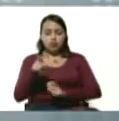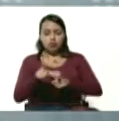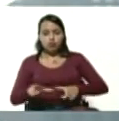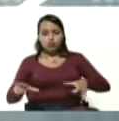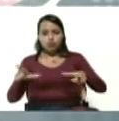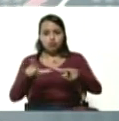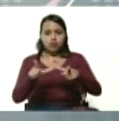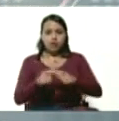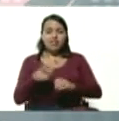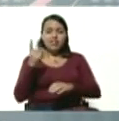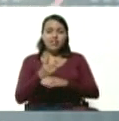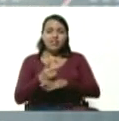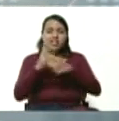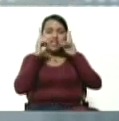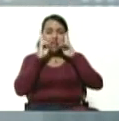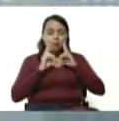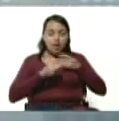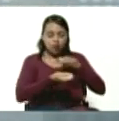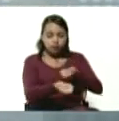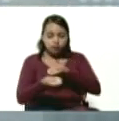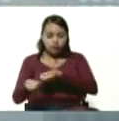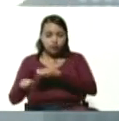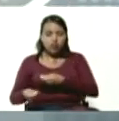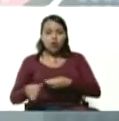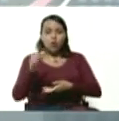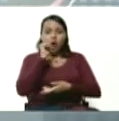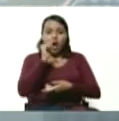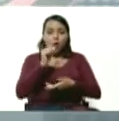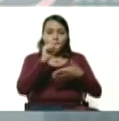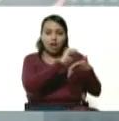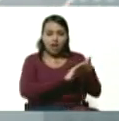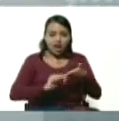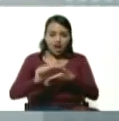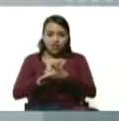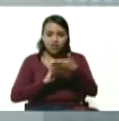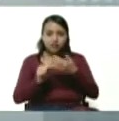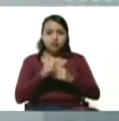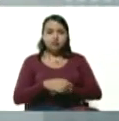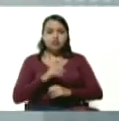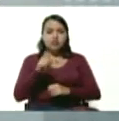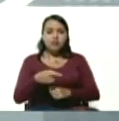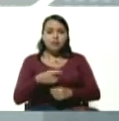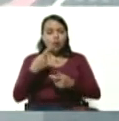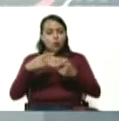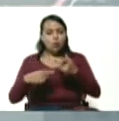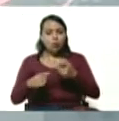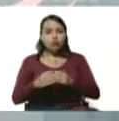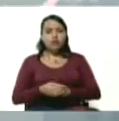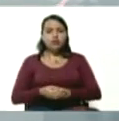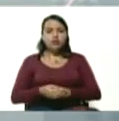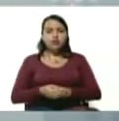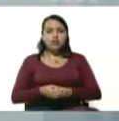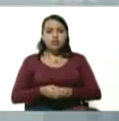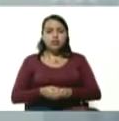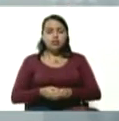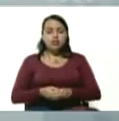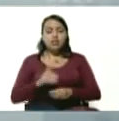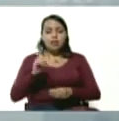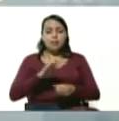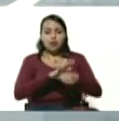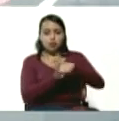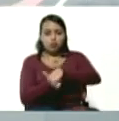periódica de los ambientes y las superficies con agua y jabón con sus soluciones hipoploritos o con alcohol de más del